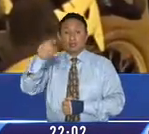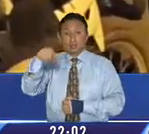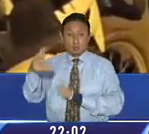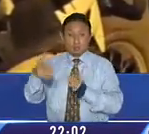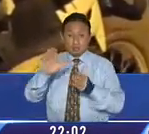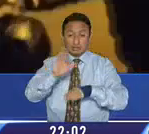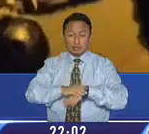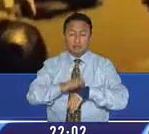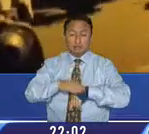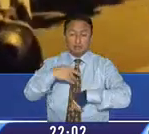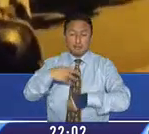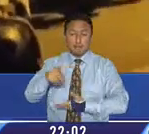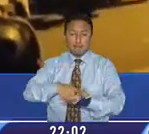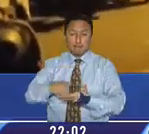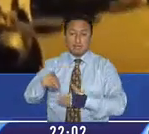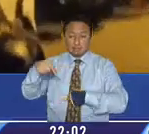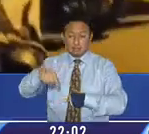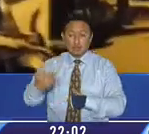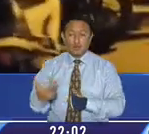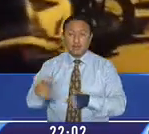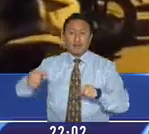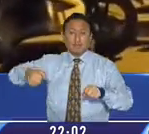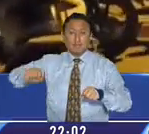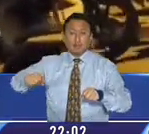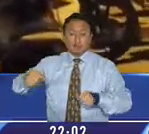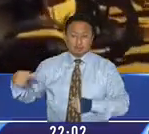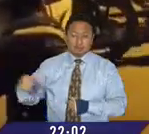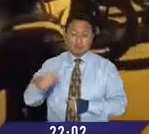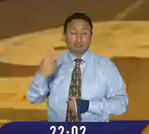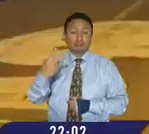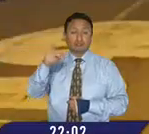ejecutan bajo la utilización de motocicletas con dos